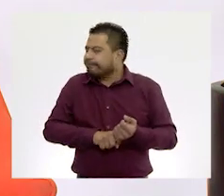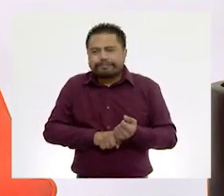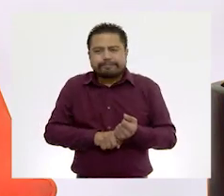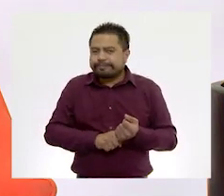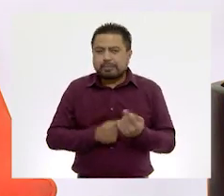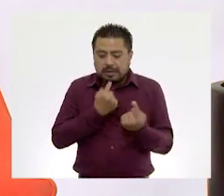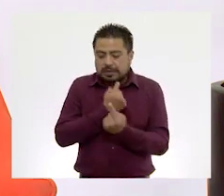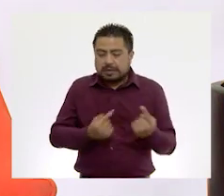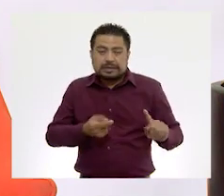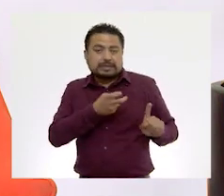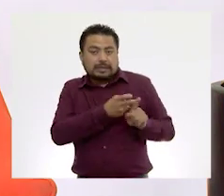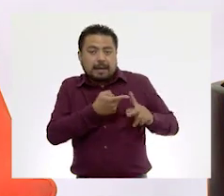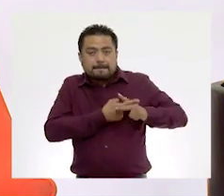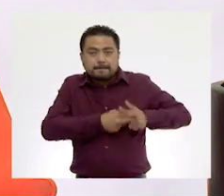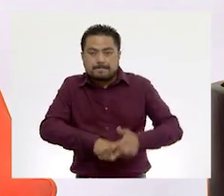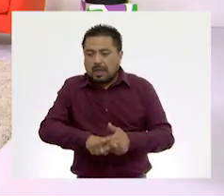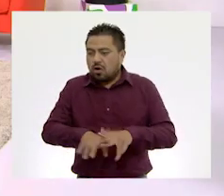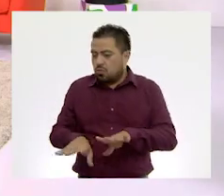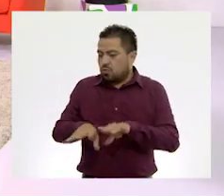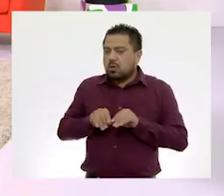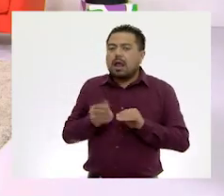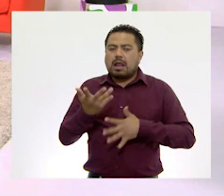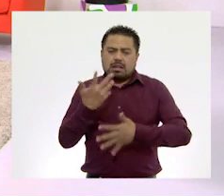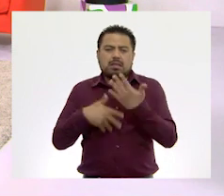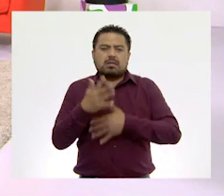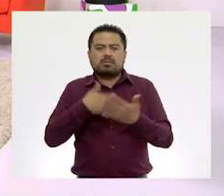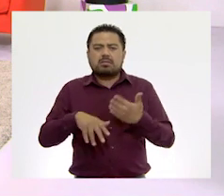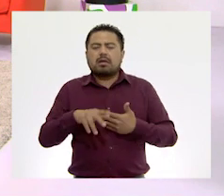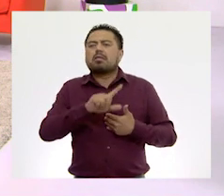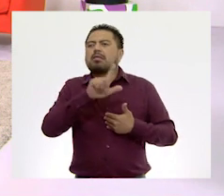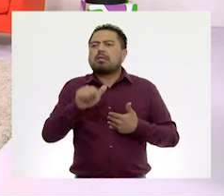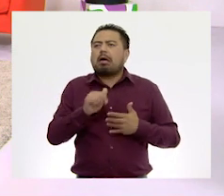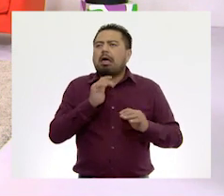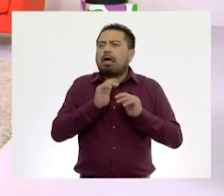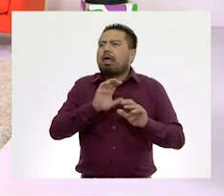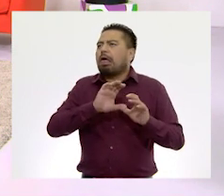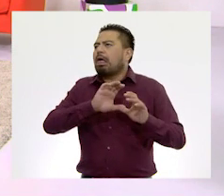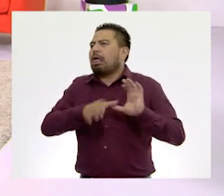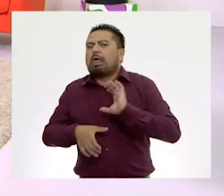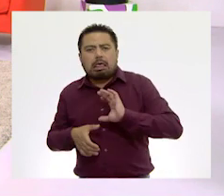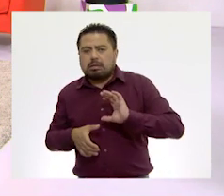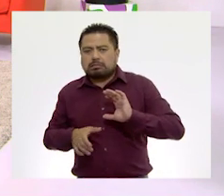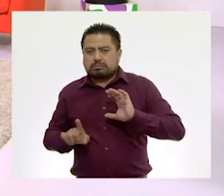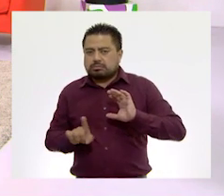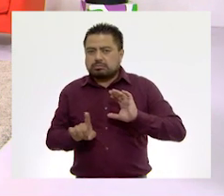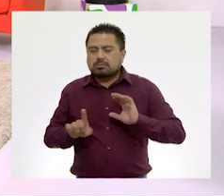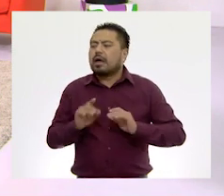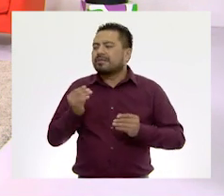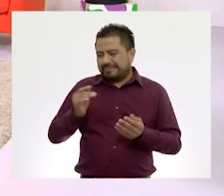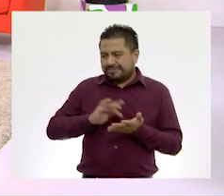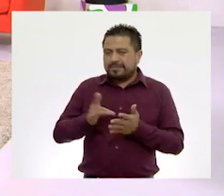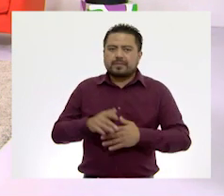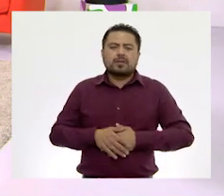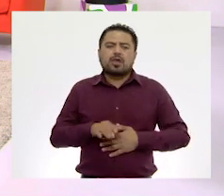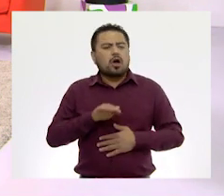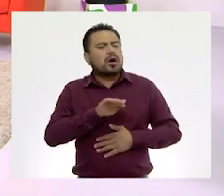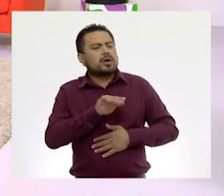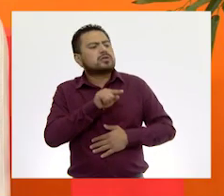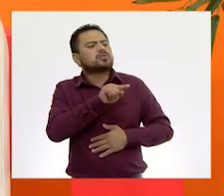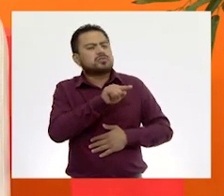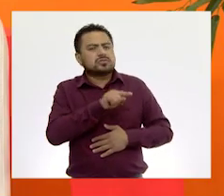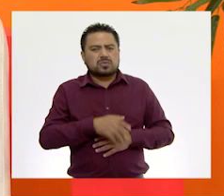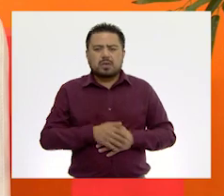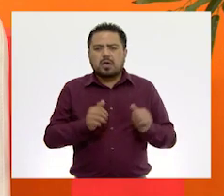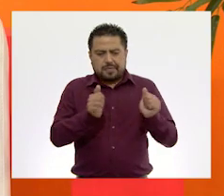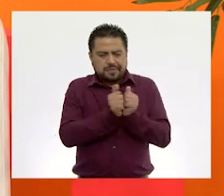niño empiece a adquirir la lengua y no se siente incomunicado en ningún momento. Claro, muchas gracias. Dulce, tú